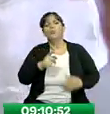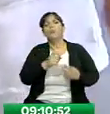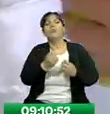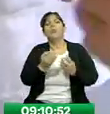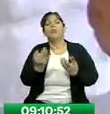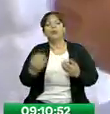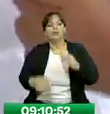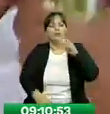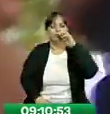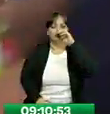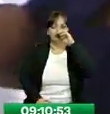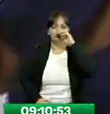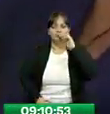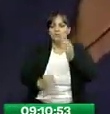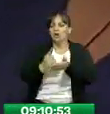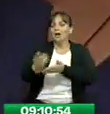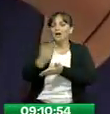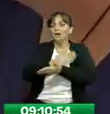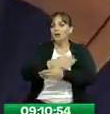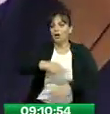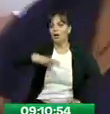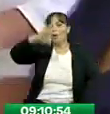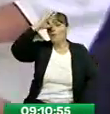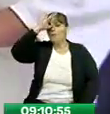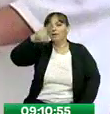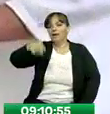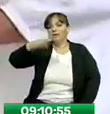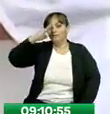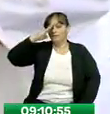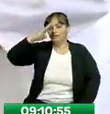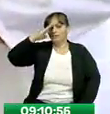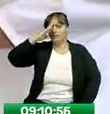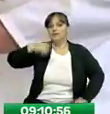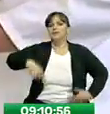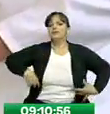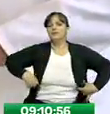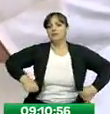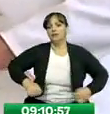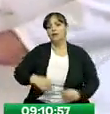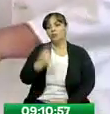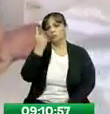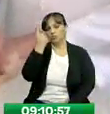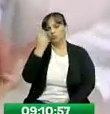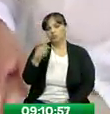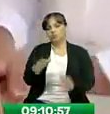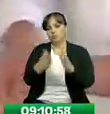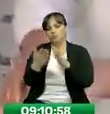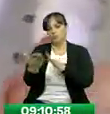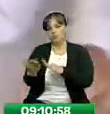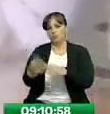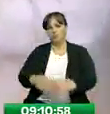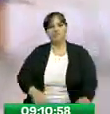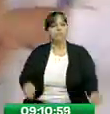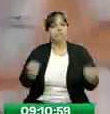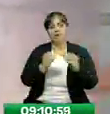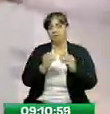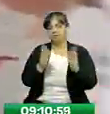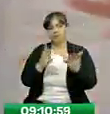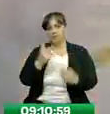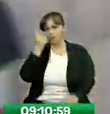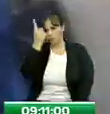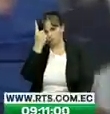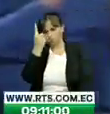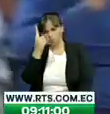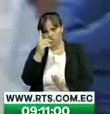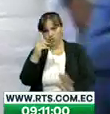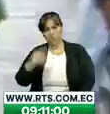caso reportada en el hospital naval medios oficiales lo hicieron a conocer de ahí no se han registrado ningún caso más existen rumores entre